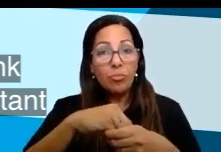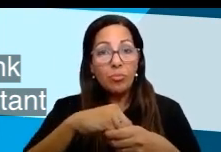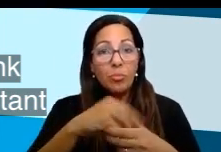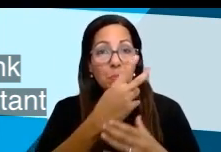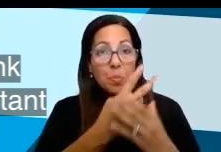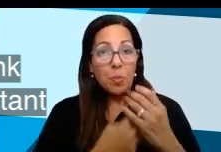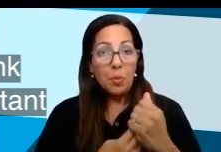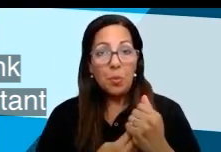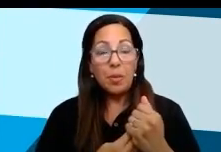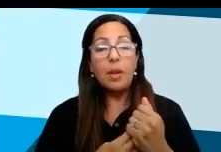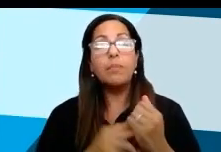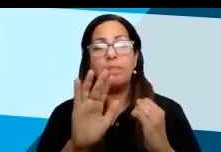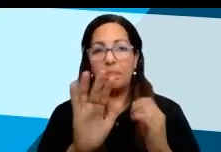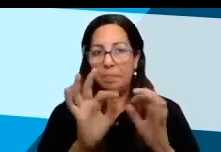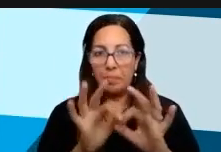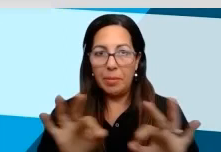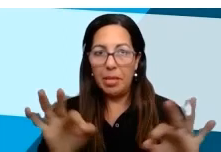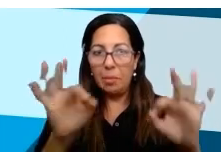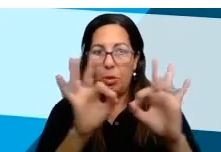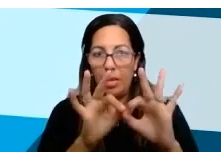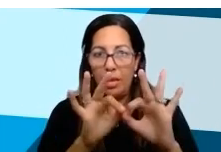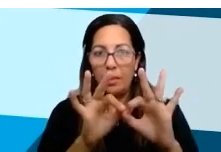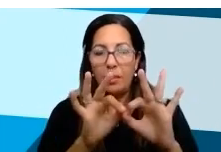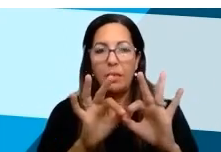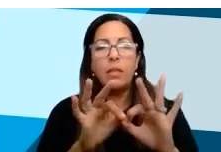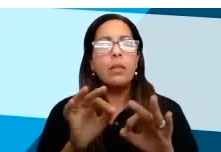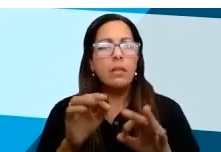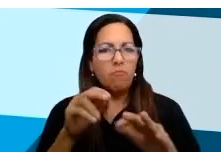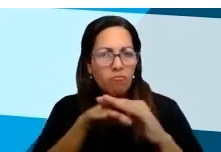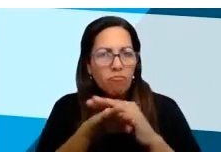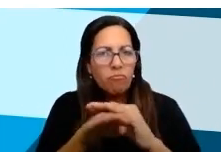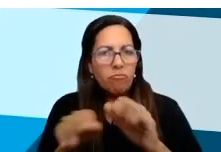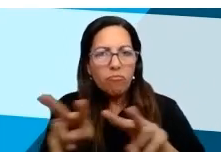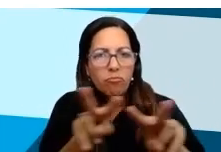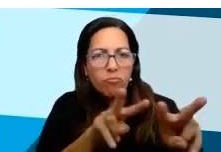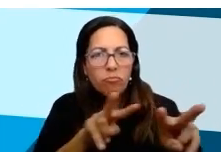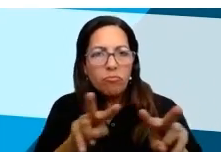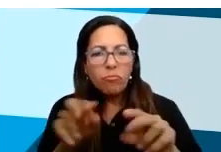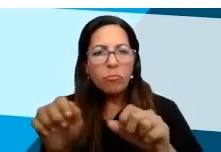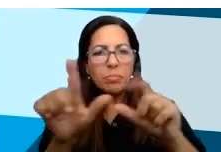Y bien importante, vayan a nuestra página de internet